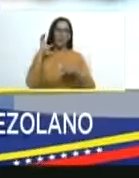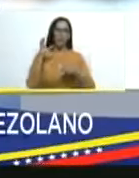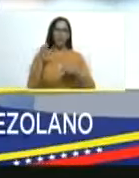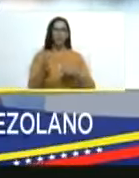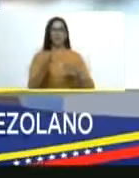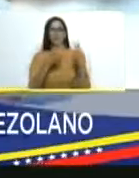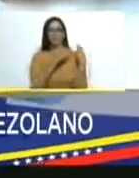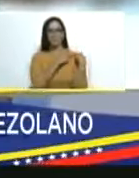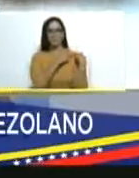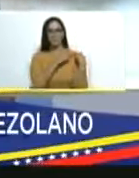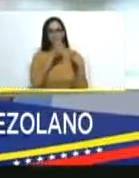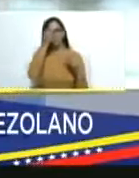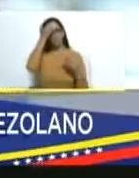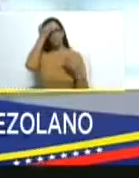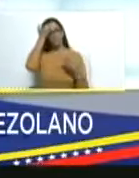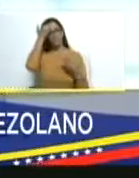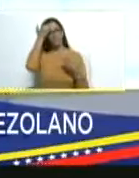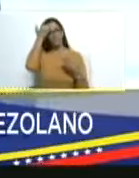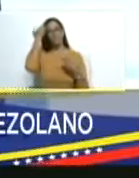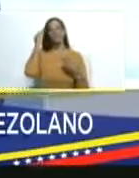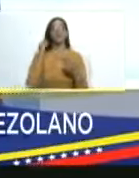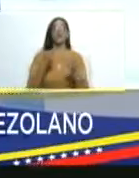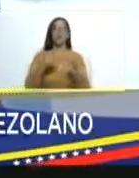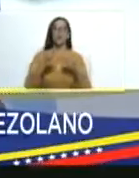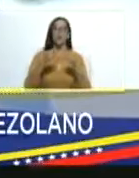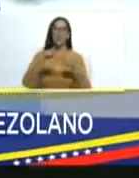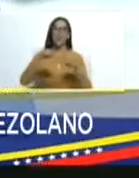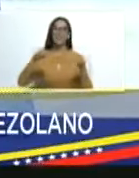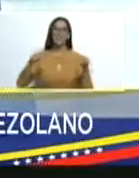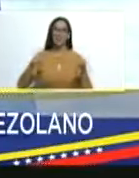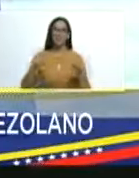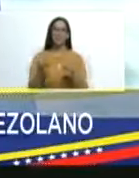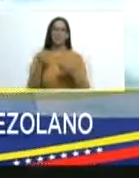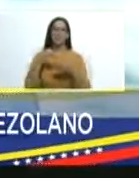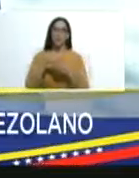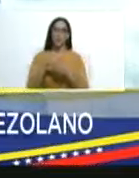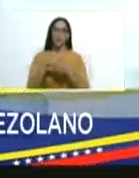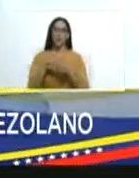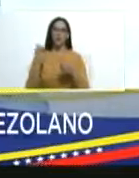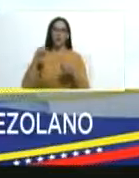exportador que incorpora la sal, incorpora los agregados.